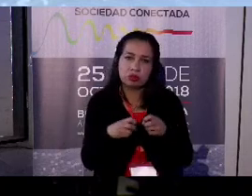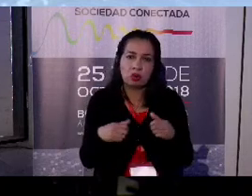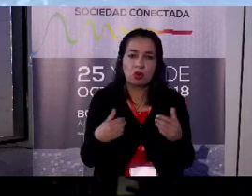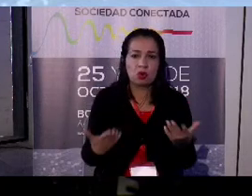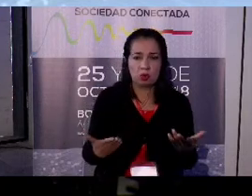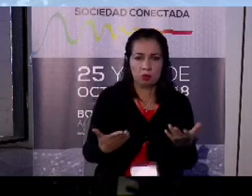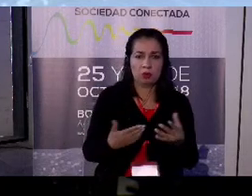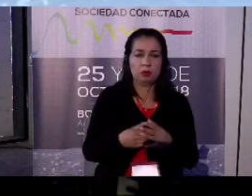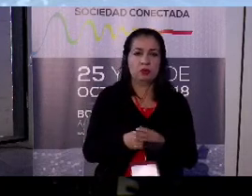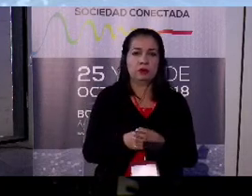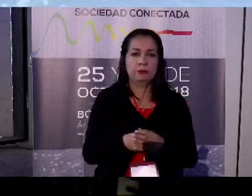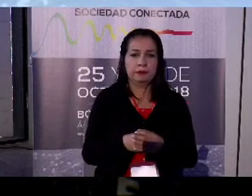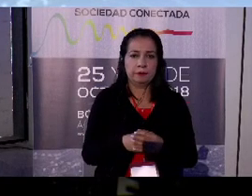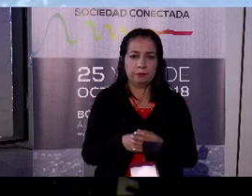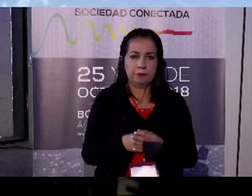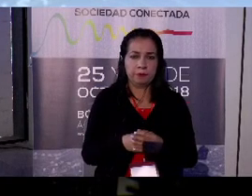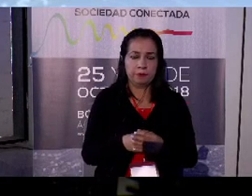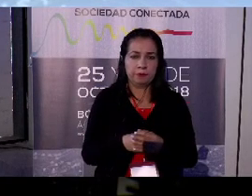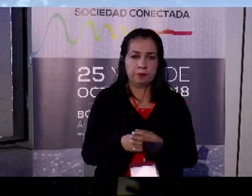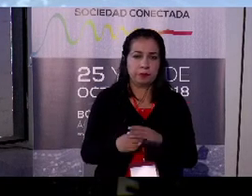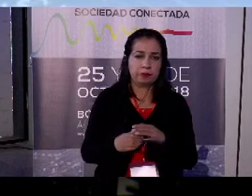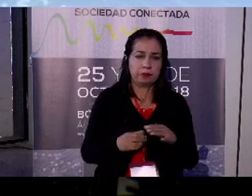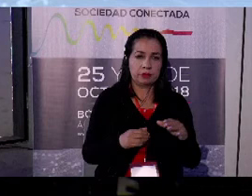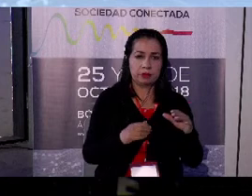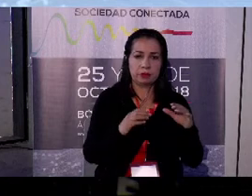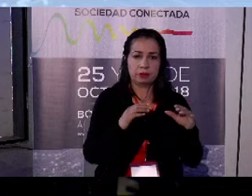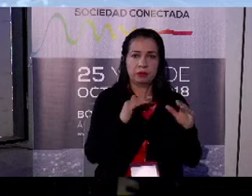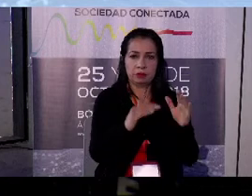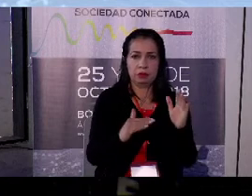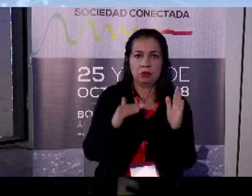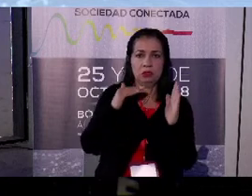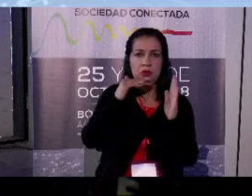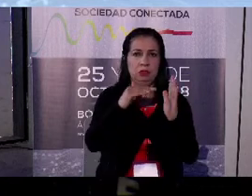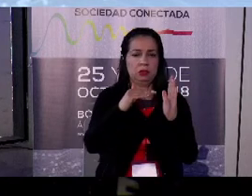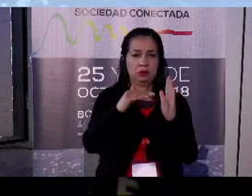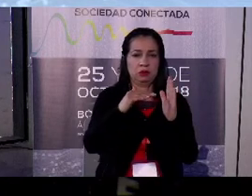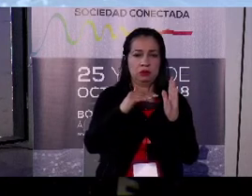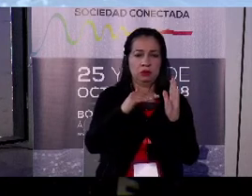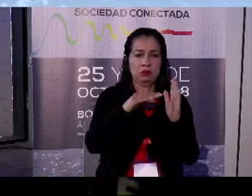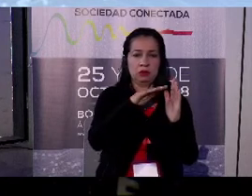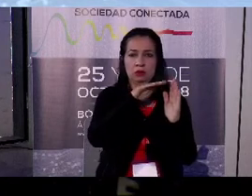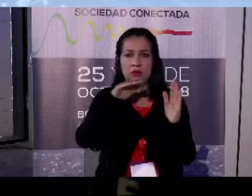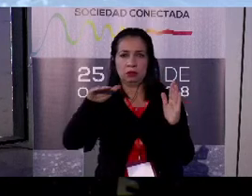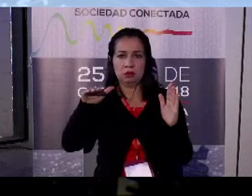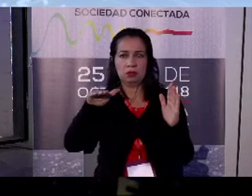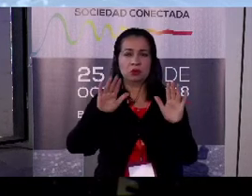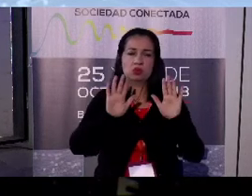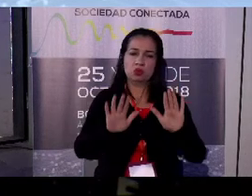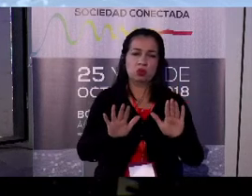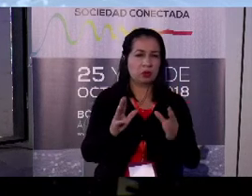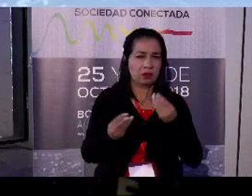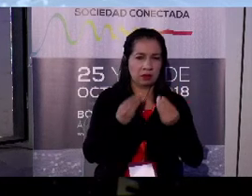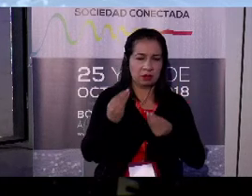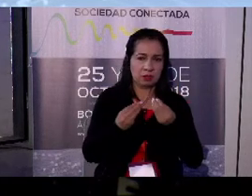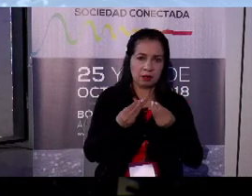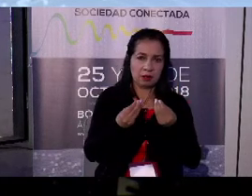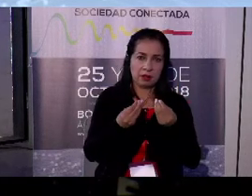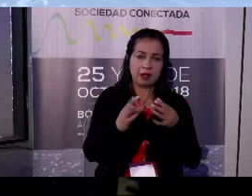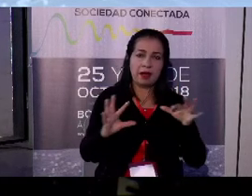radiofrecuencia en la división superior en esa capa superior tenemos el nivel de